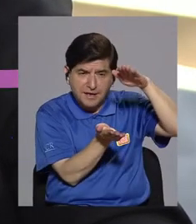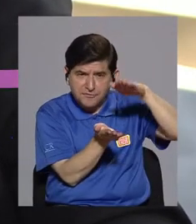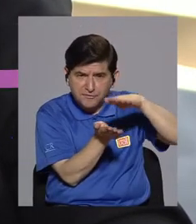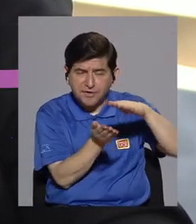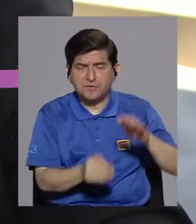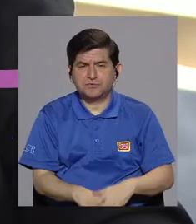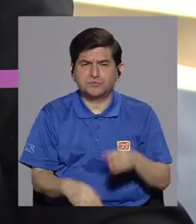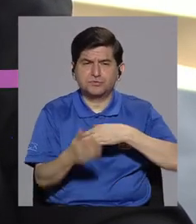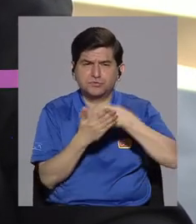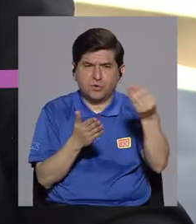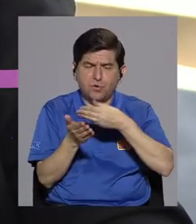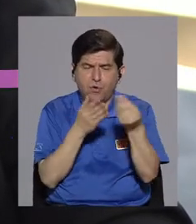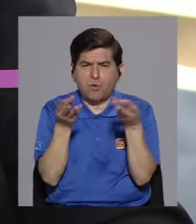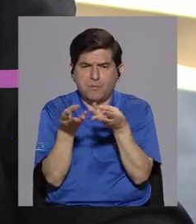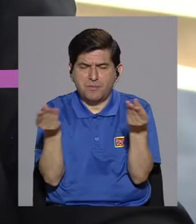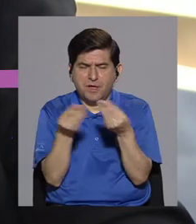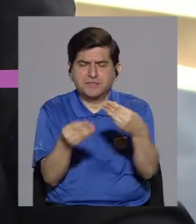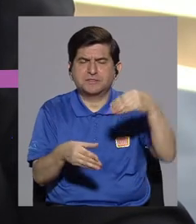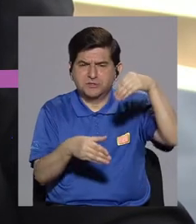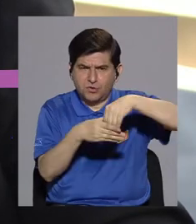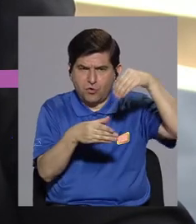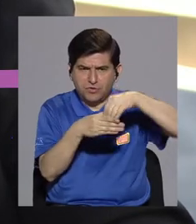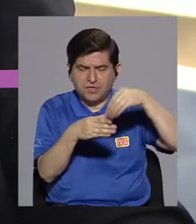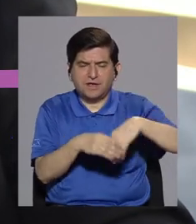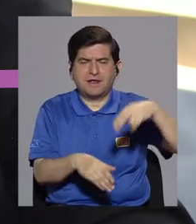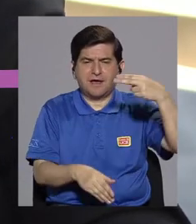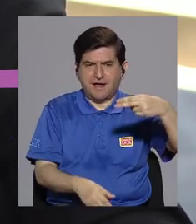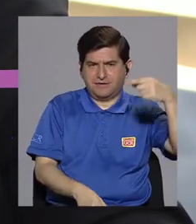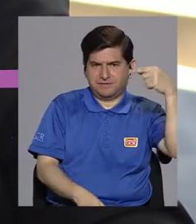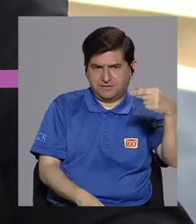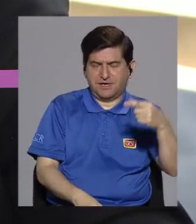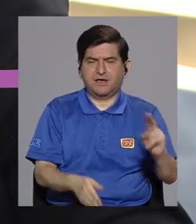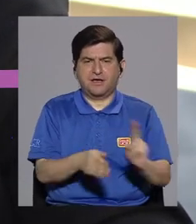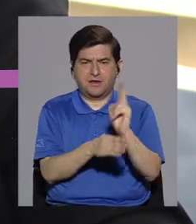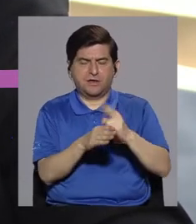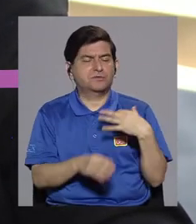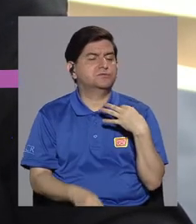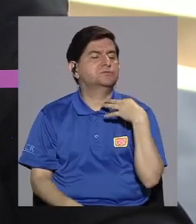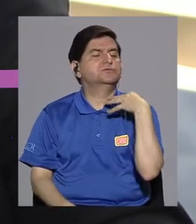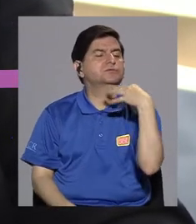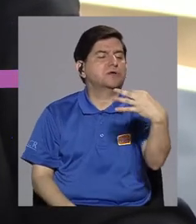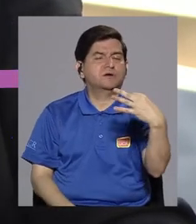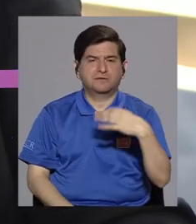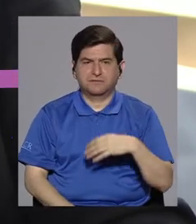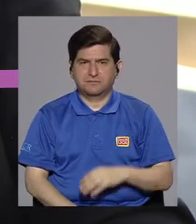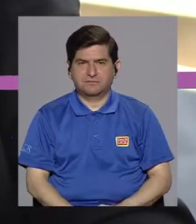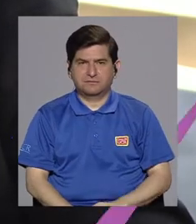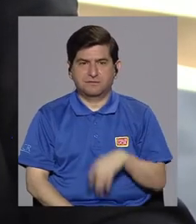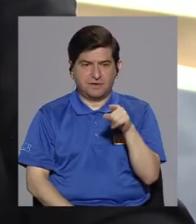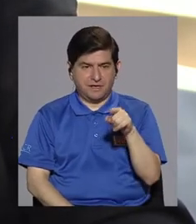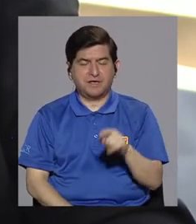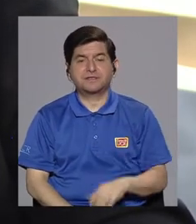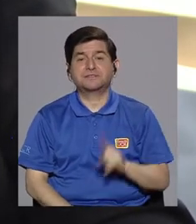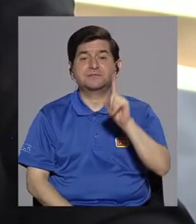la reducción de compras de productos que contienen mercurio, que utilizamos cotidianamente, pues